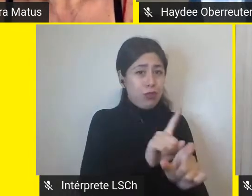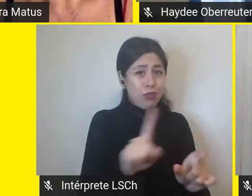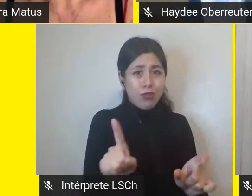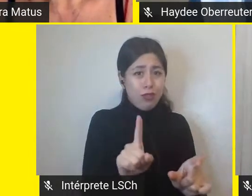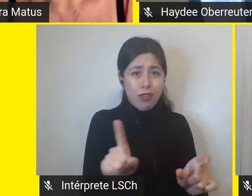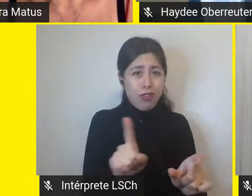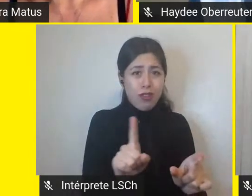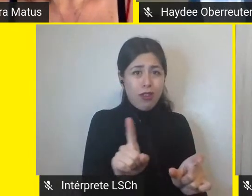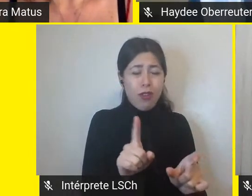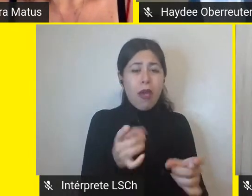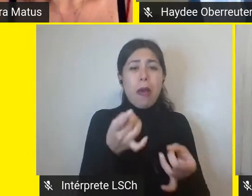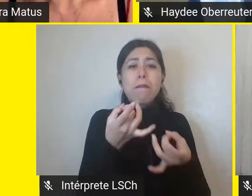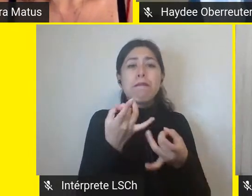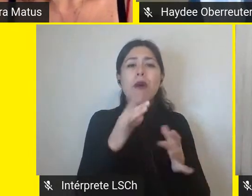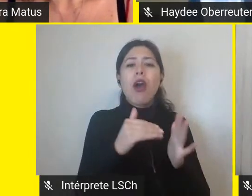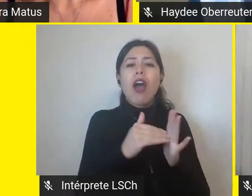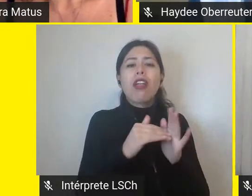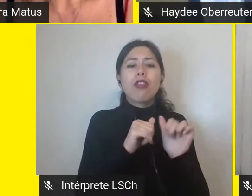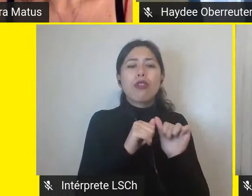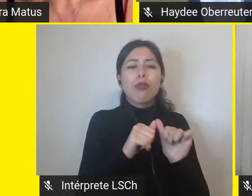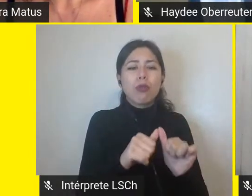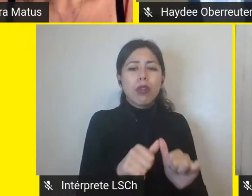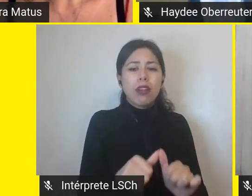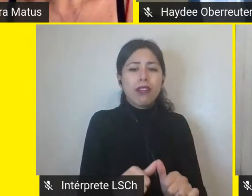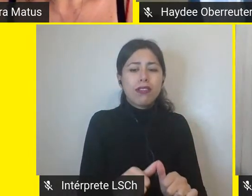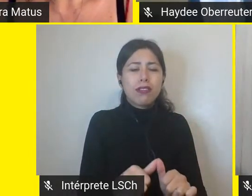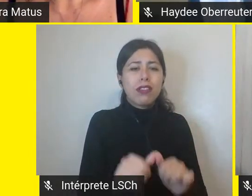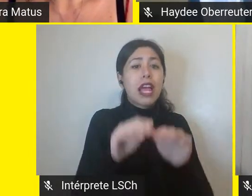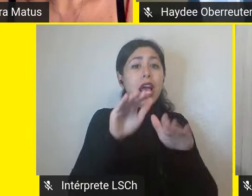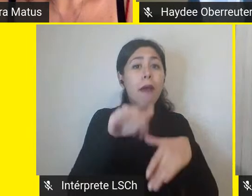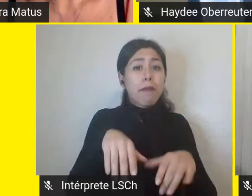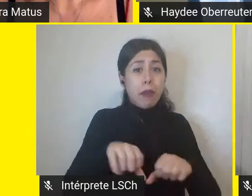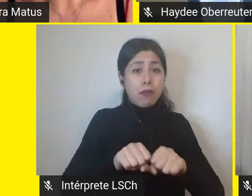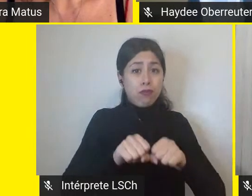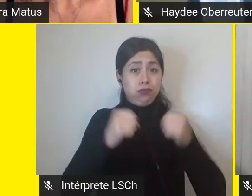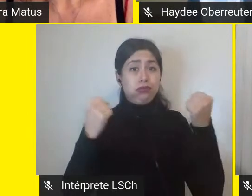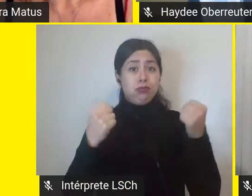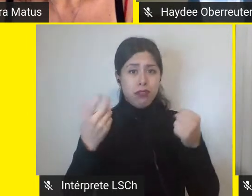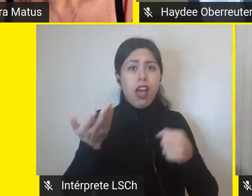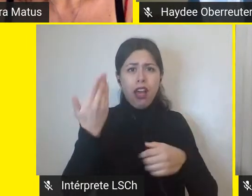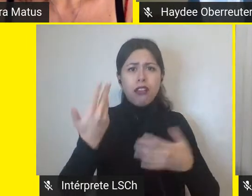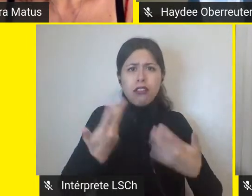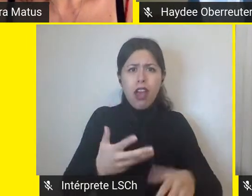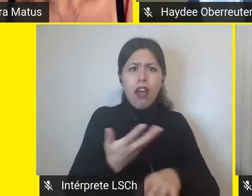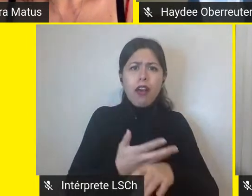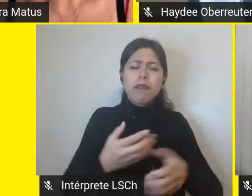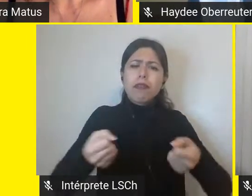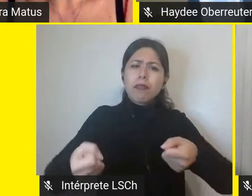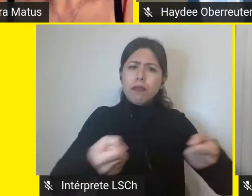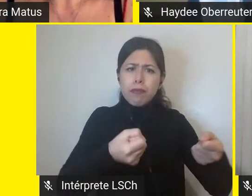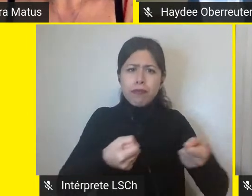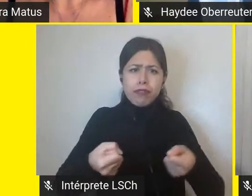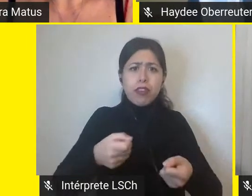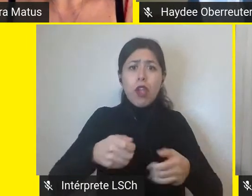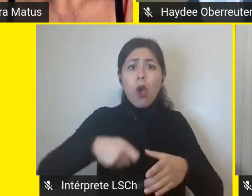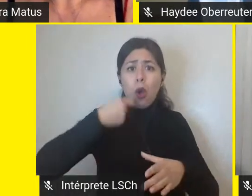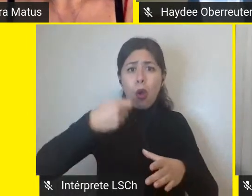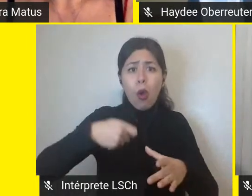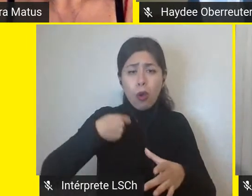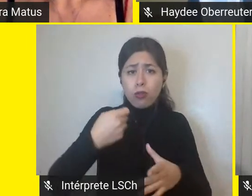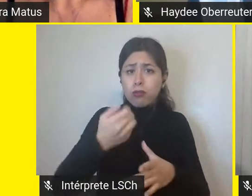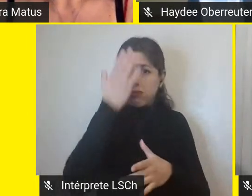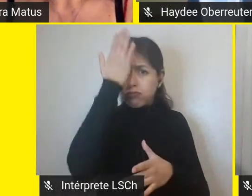el mismo estallido ya había ollas comunes en muchas partes. Y antes de eso también la gente, siempre en los sectores